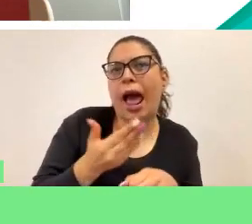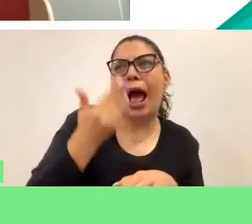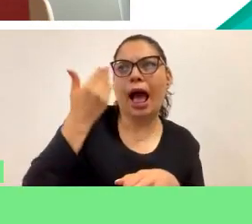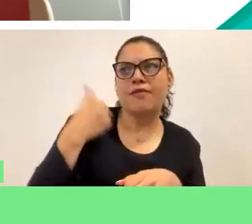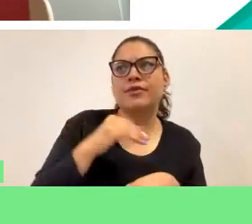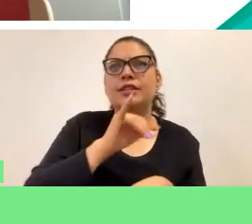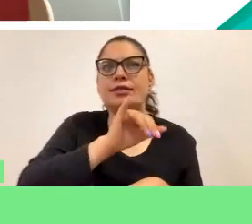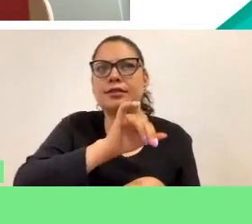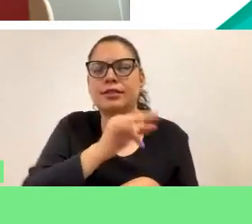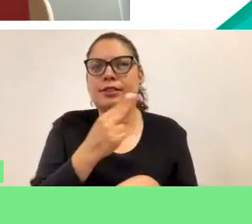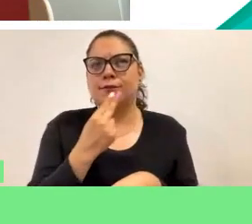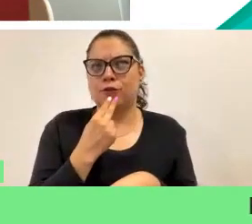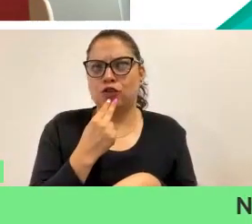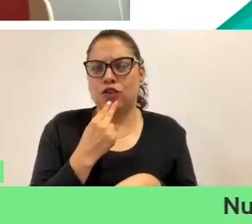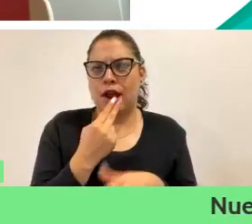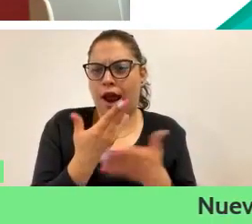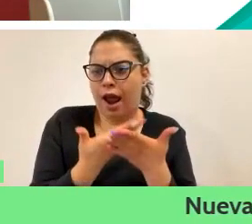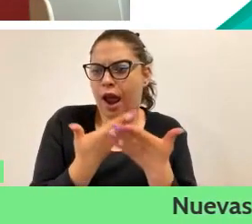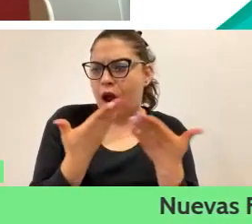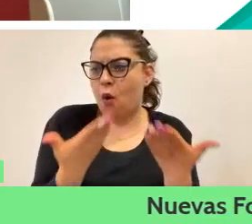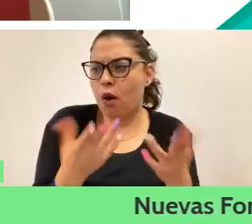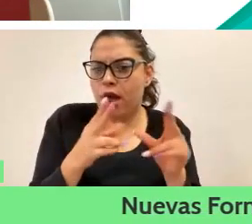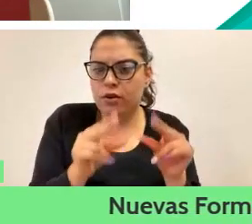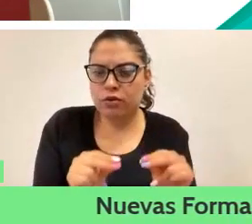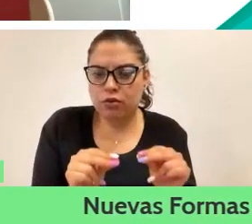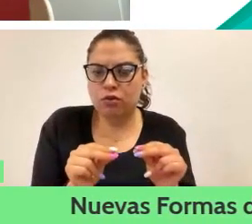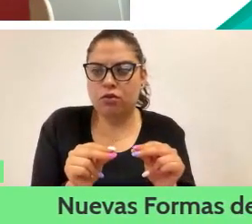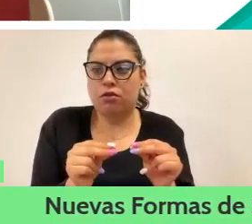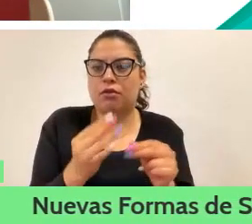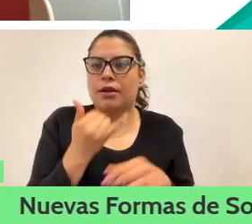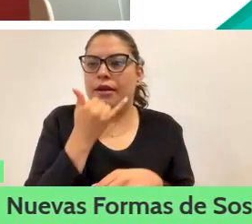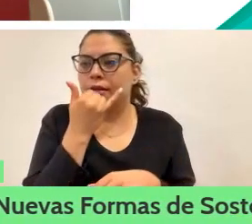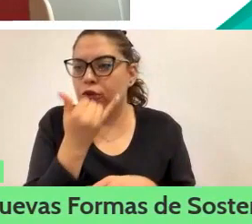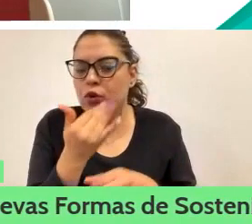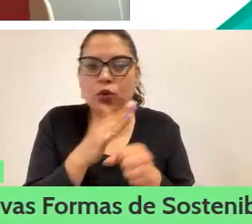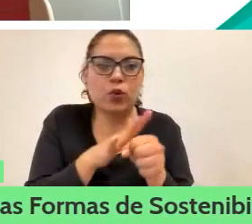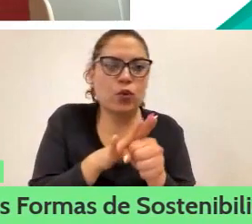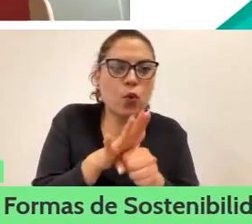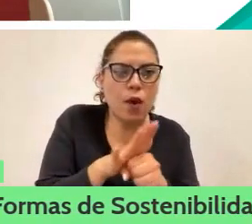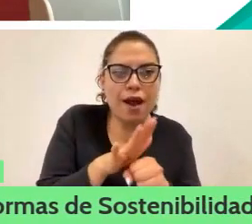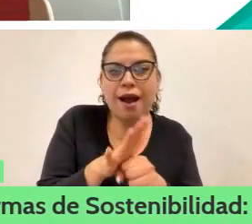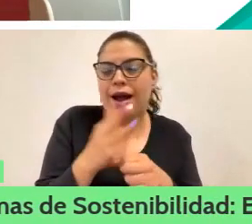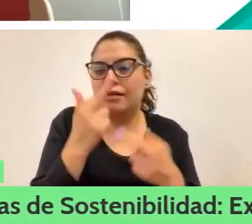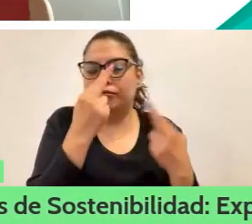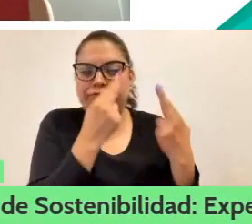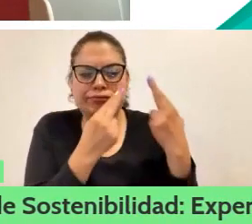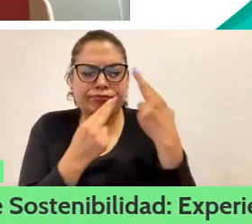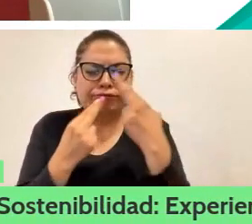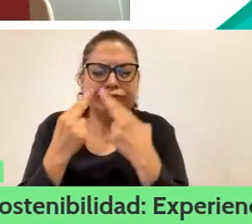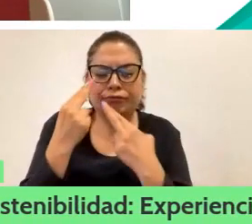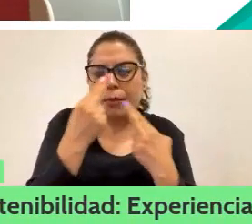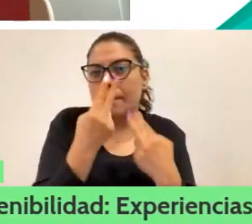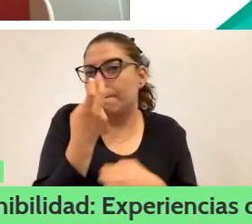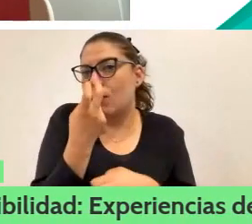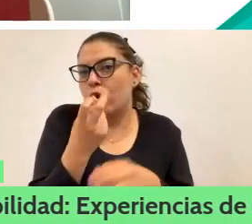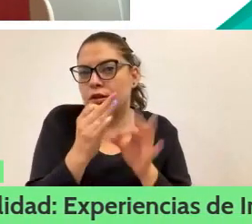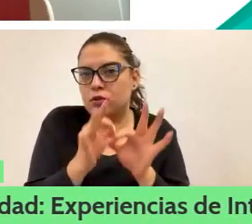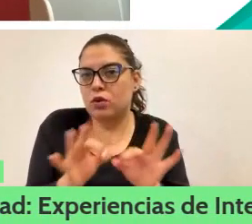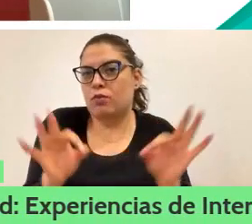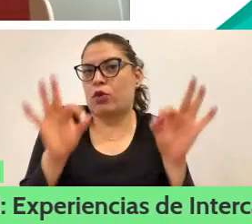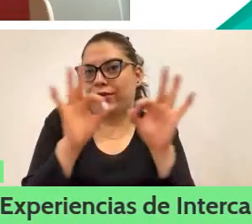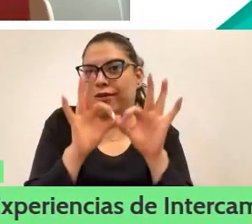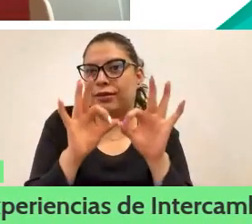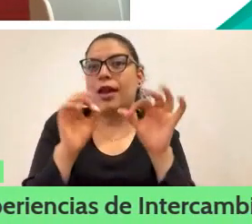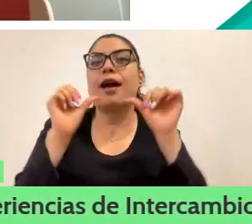no está funcionando tanto. Bueno, ¿cómo lo revisamos? Entonces, súper importante poder dedicar el tiempo que muchas veces